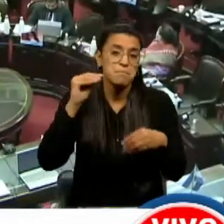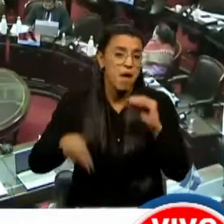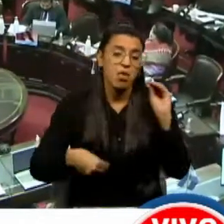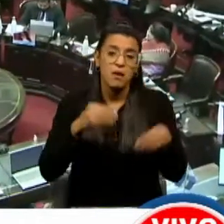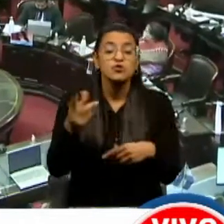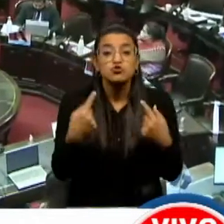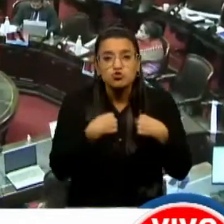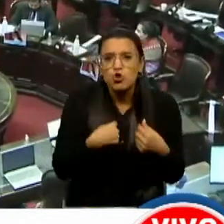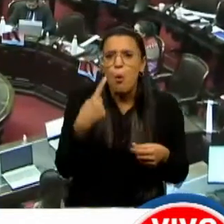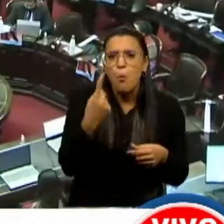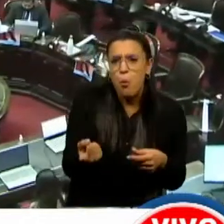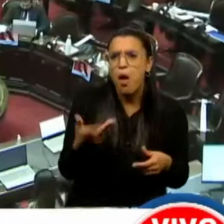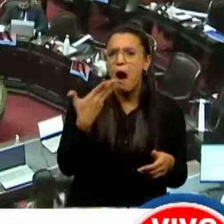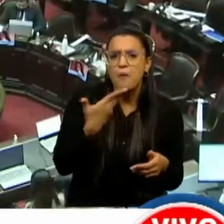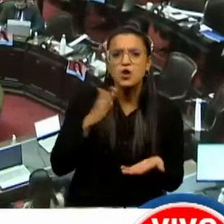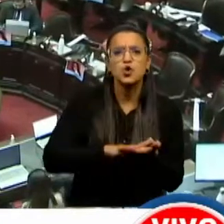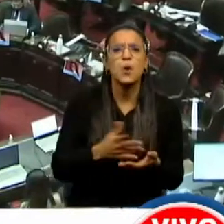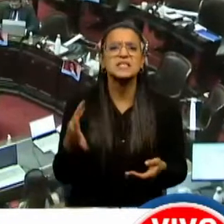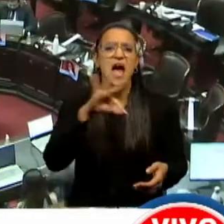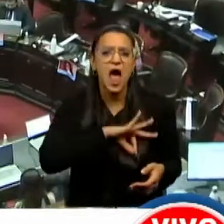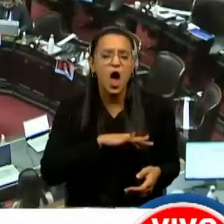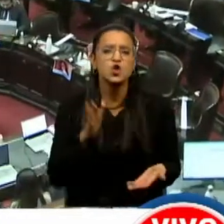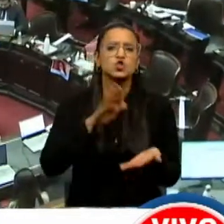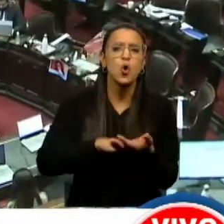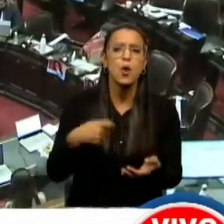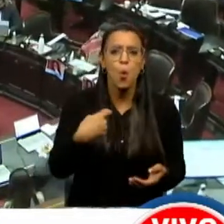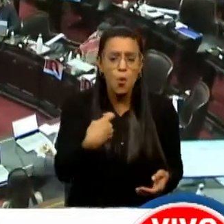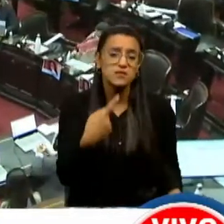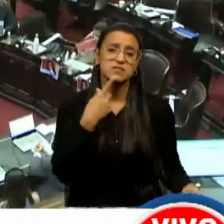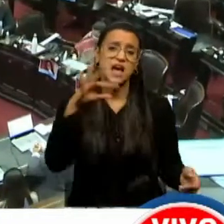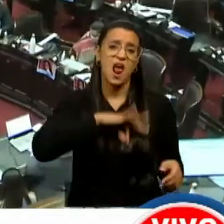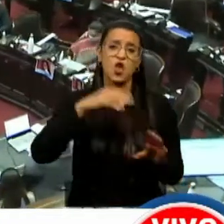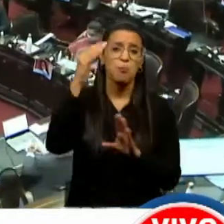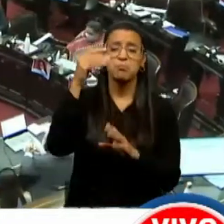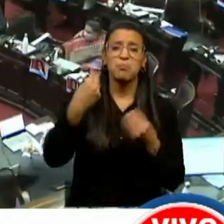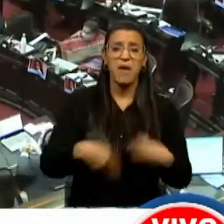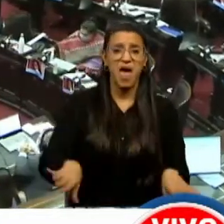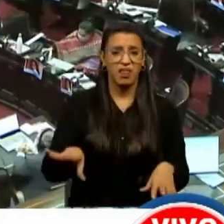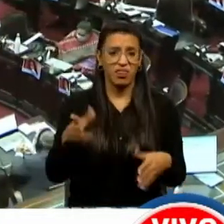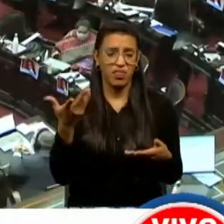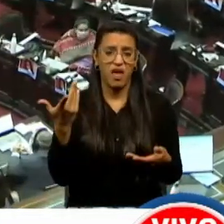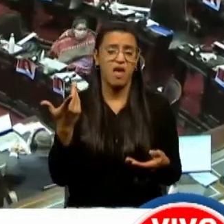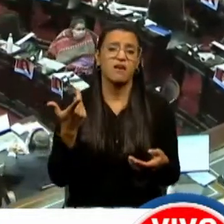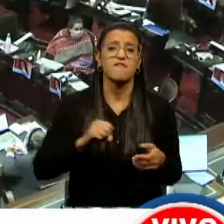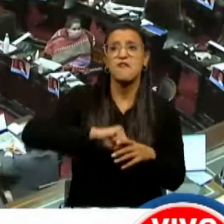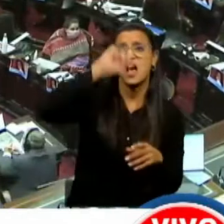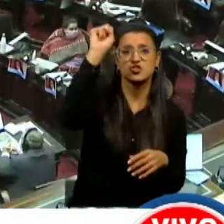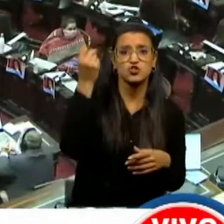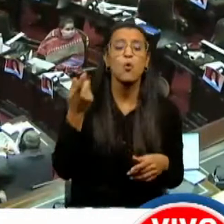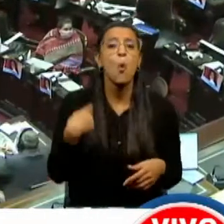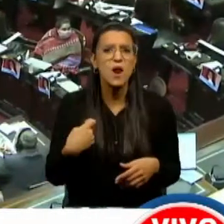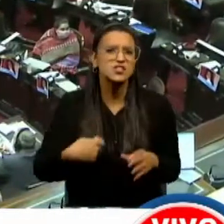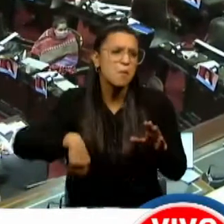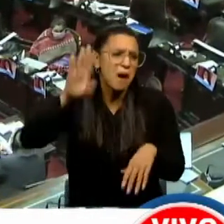los escucho hablar de los salarios y las jubilaciones, los salarios han perdido frente a la inflación y las jubilaciones han perdido aún